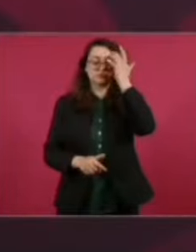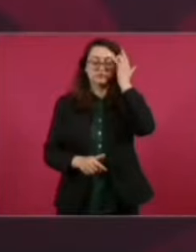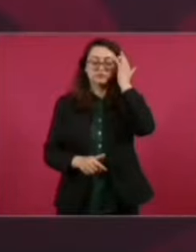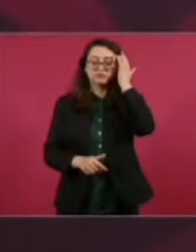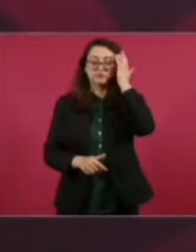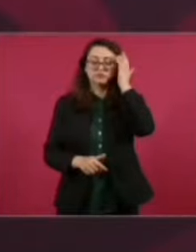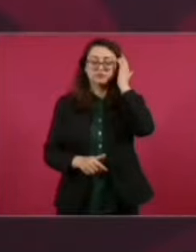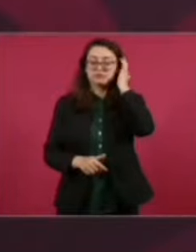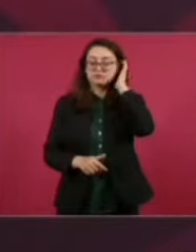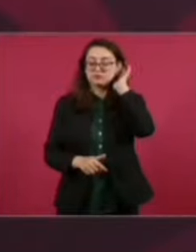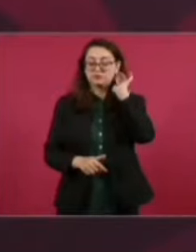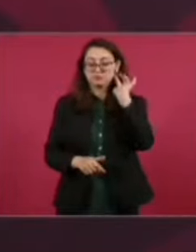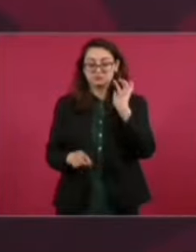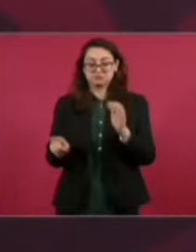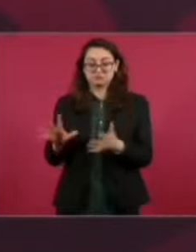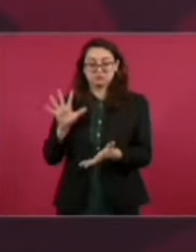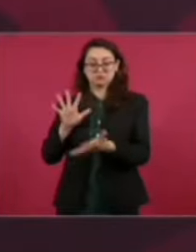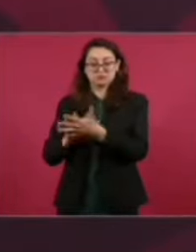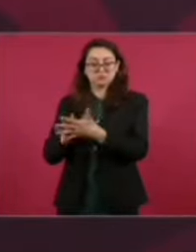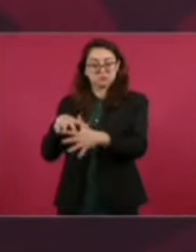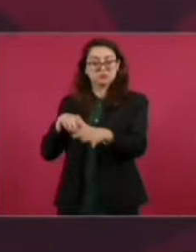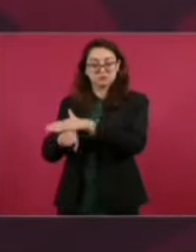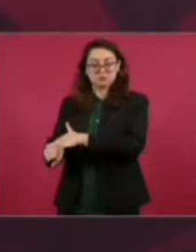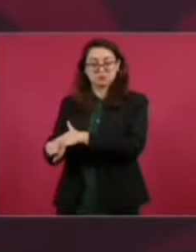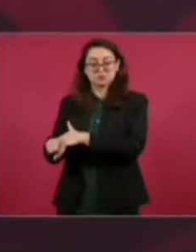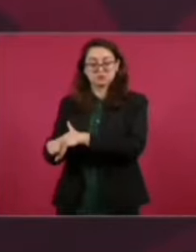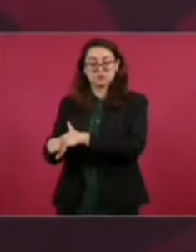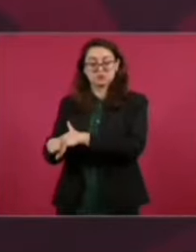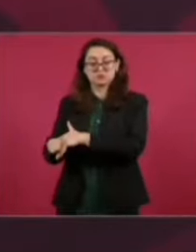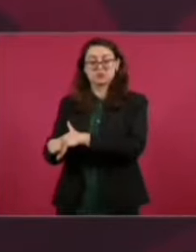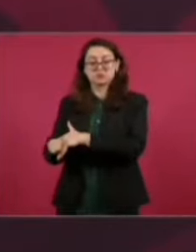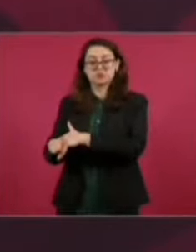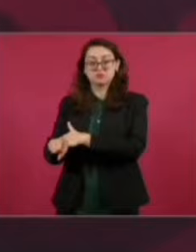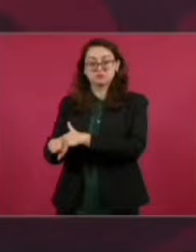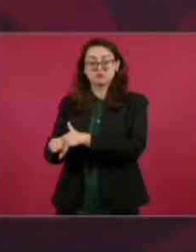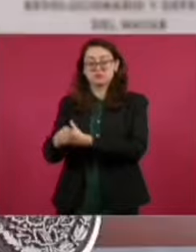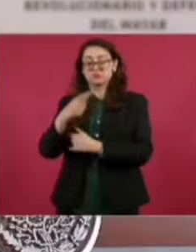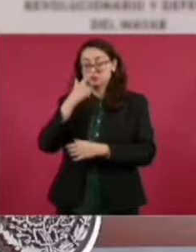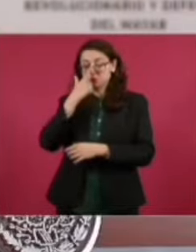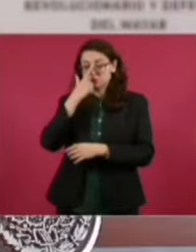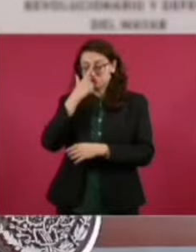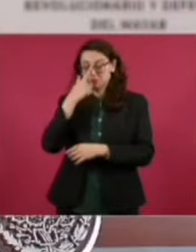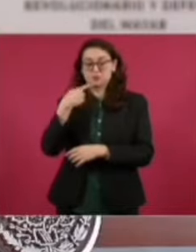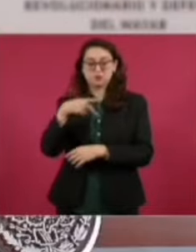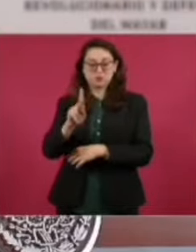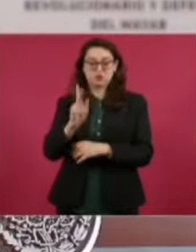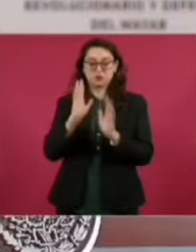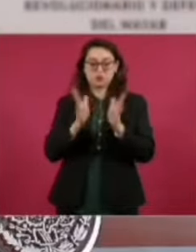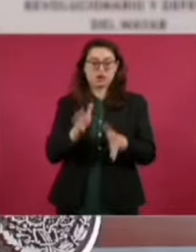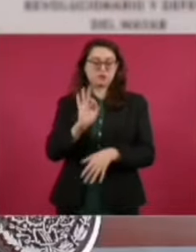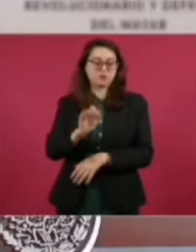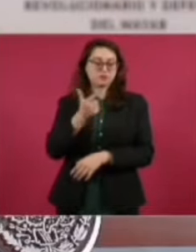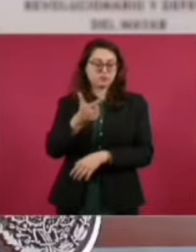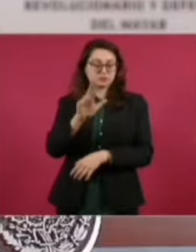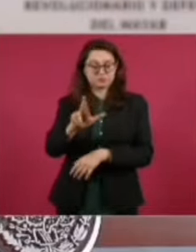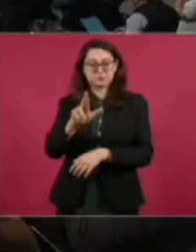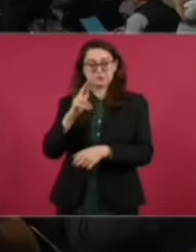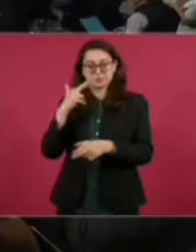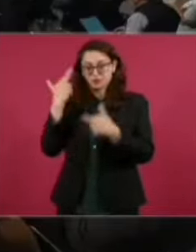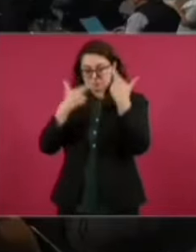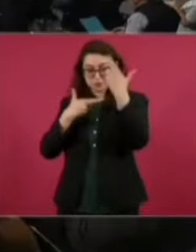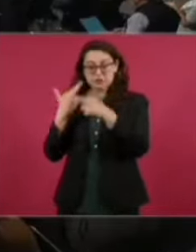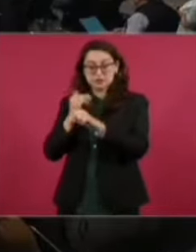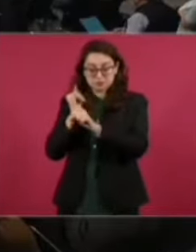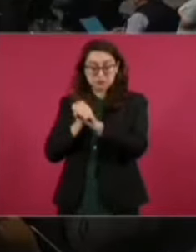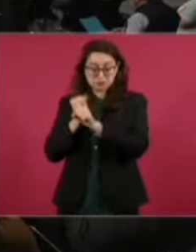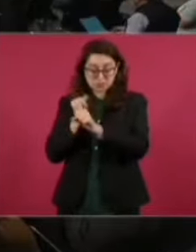están detenidos en Guerrero, pero ya están a disposición de la Fiscalía General.